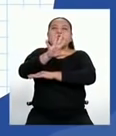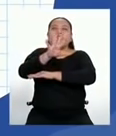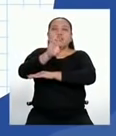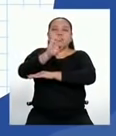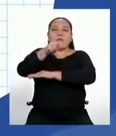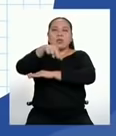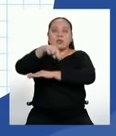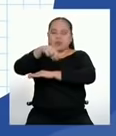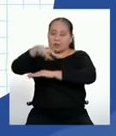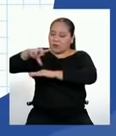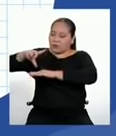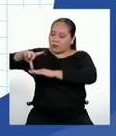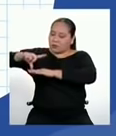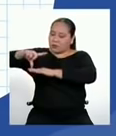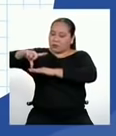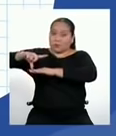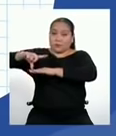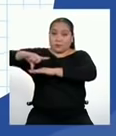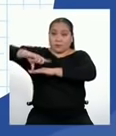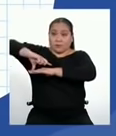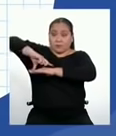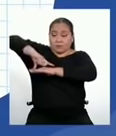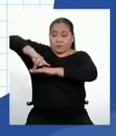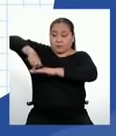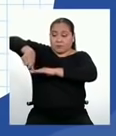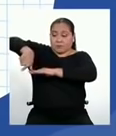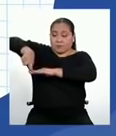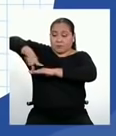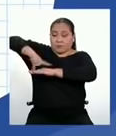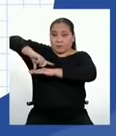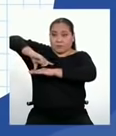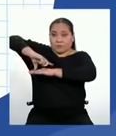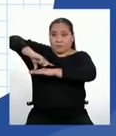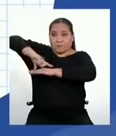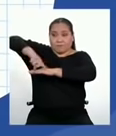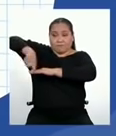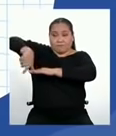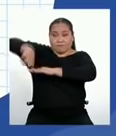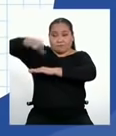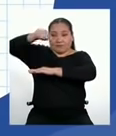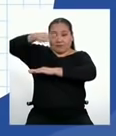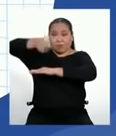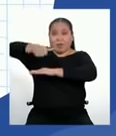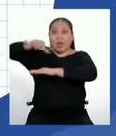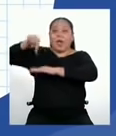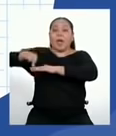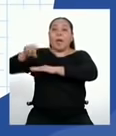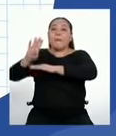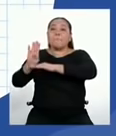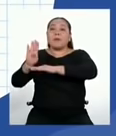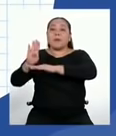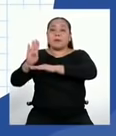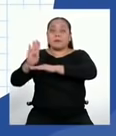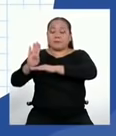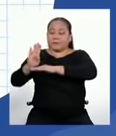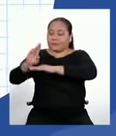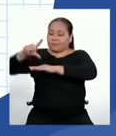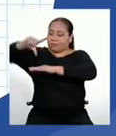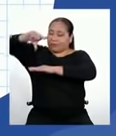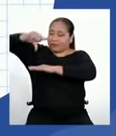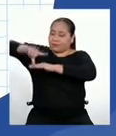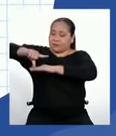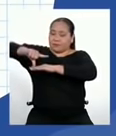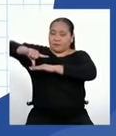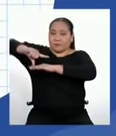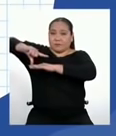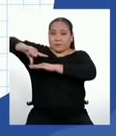segmento de longitud 5 centímetros de color anaranjado. Luego, con la punta de metal del compás, me ubico en el punto